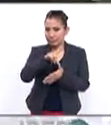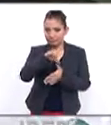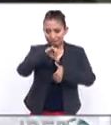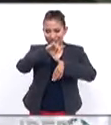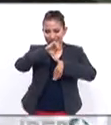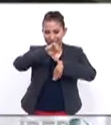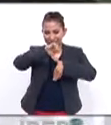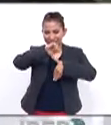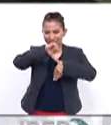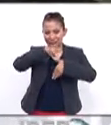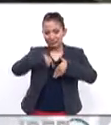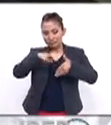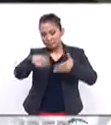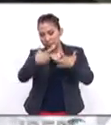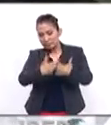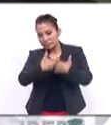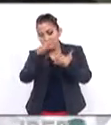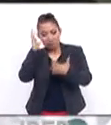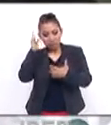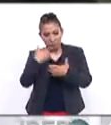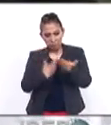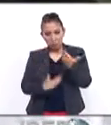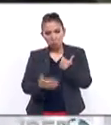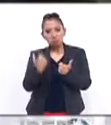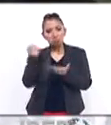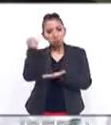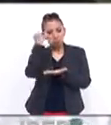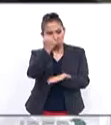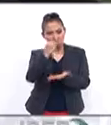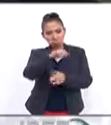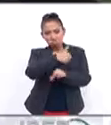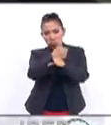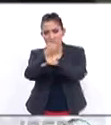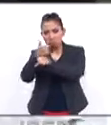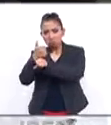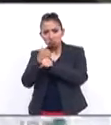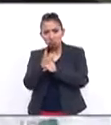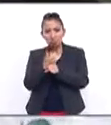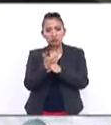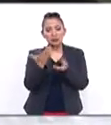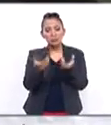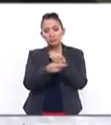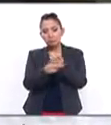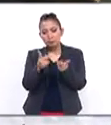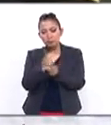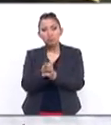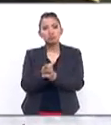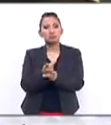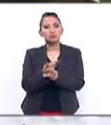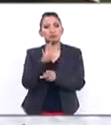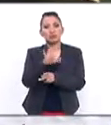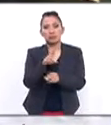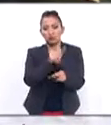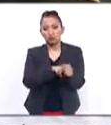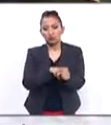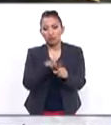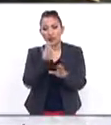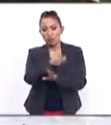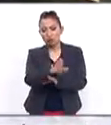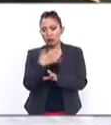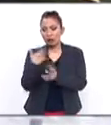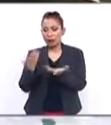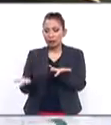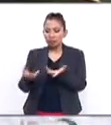Sur, empresas chinas han hecho grandes inversiones en la producción de recursos naturales,